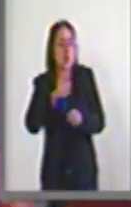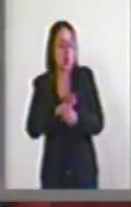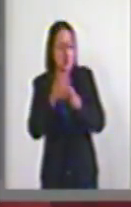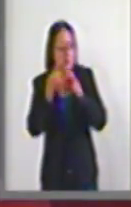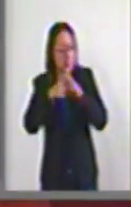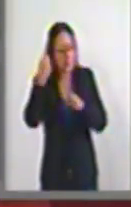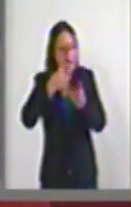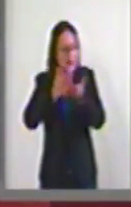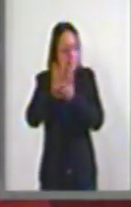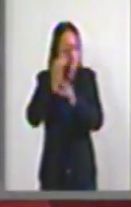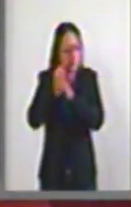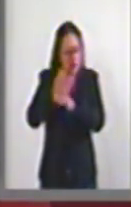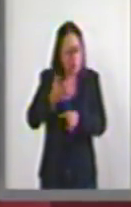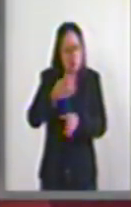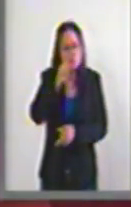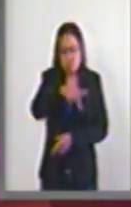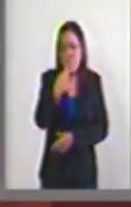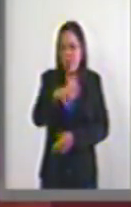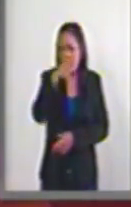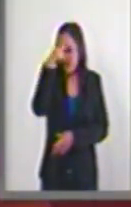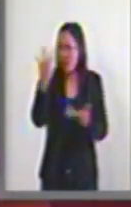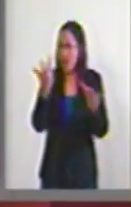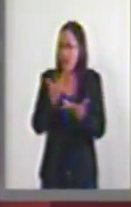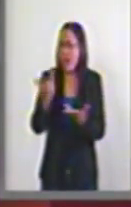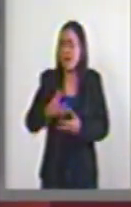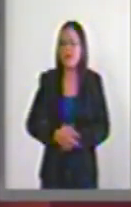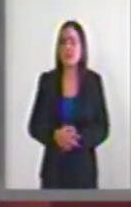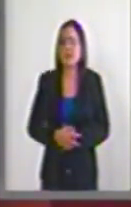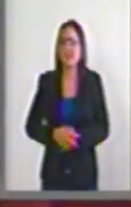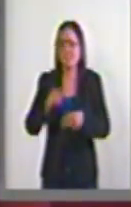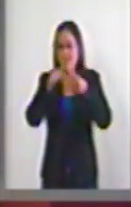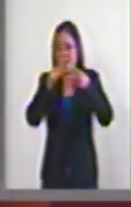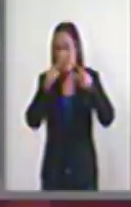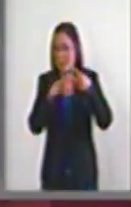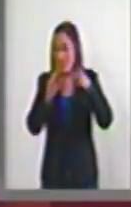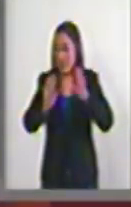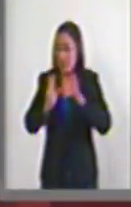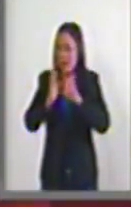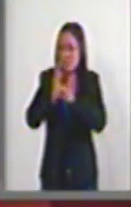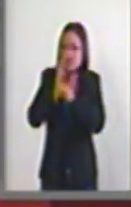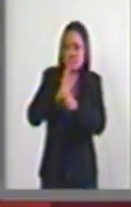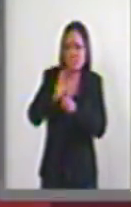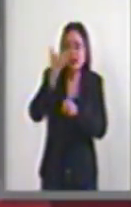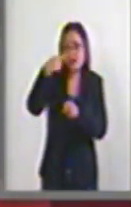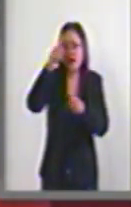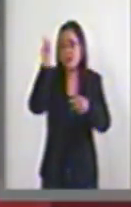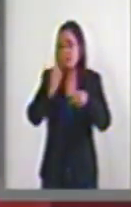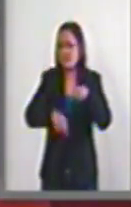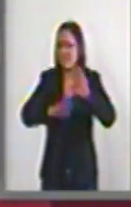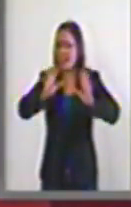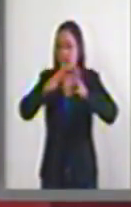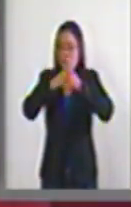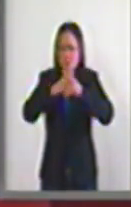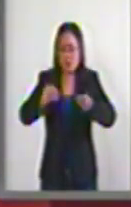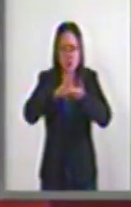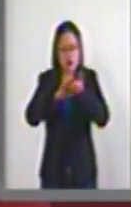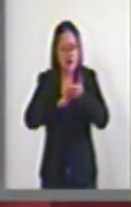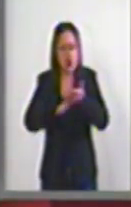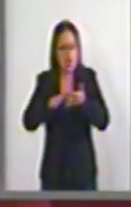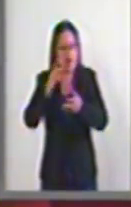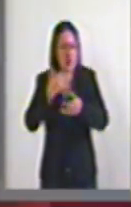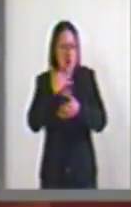Sin embargo, dichos mecanismos no han sido suficientes para erradicar dicha